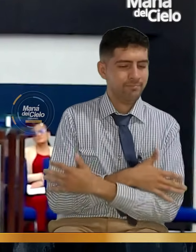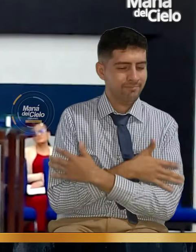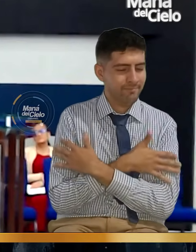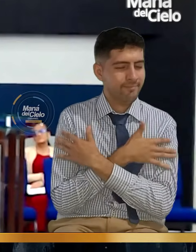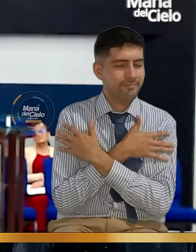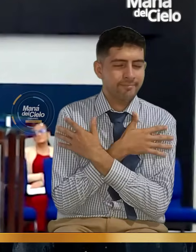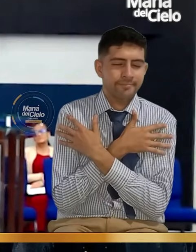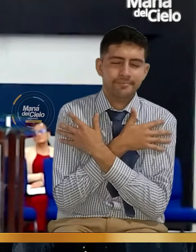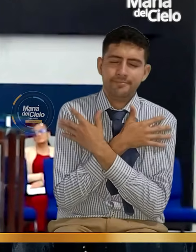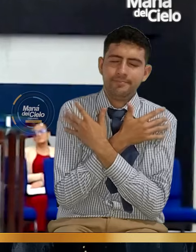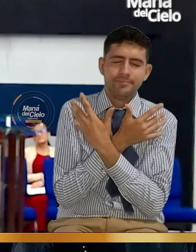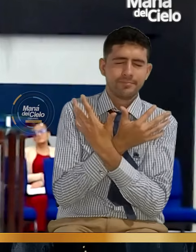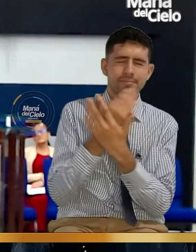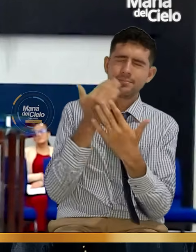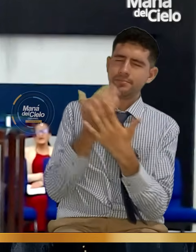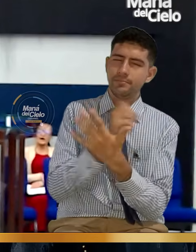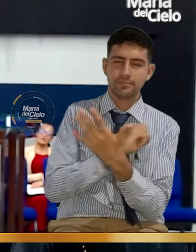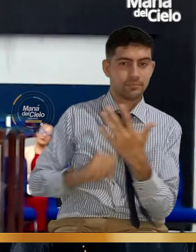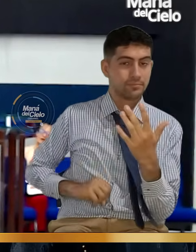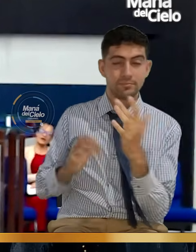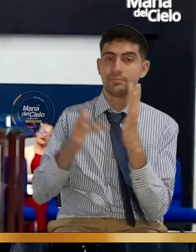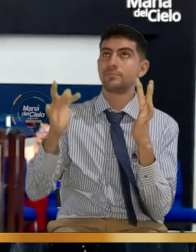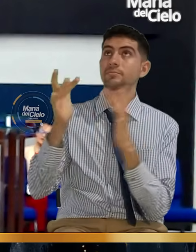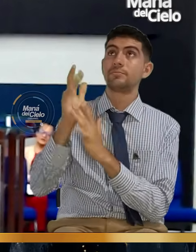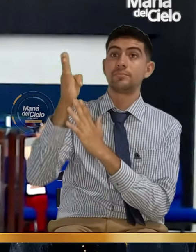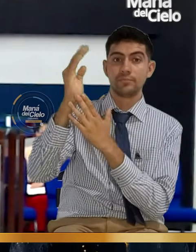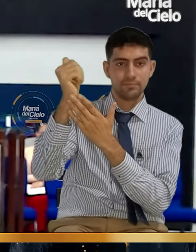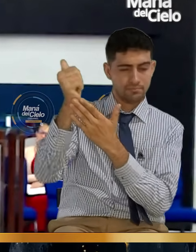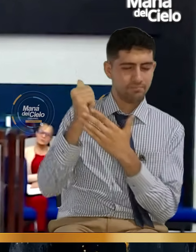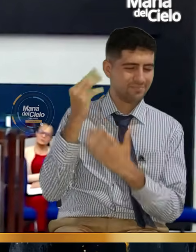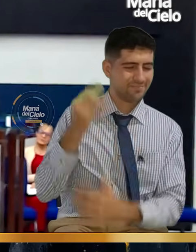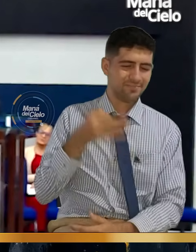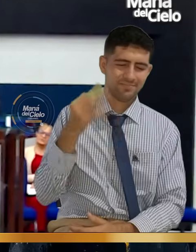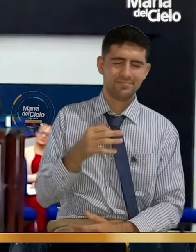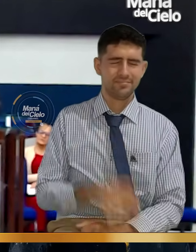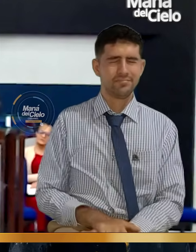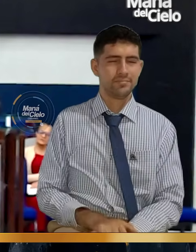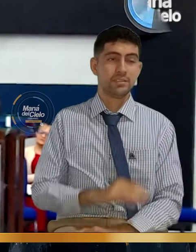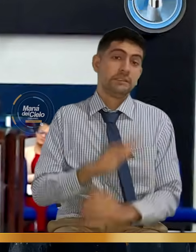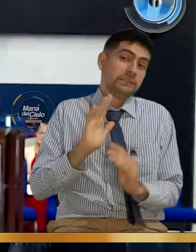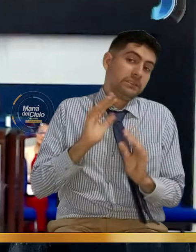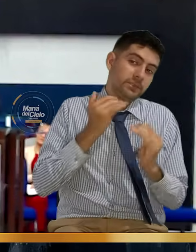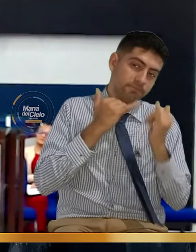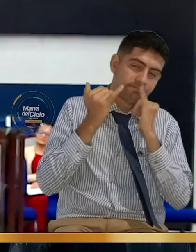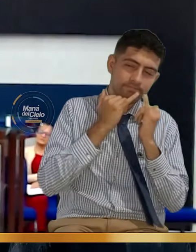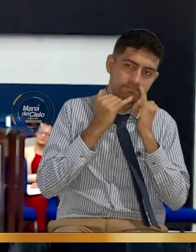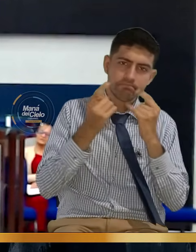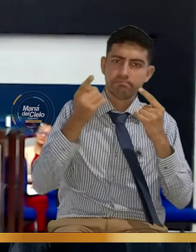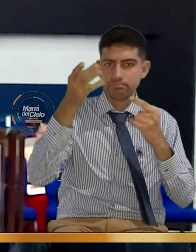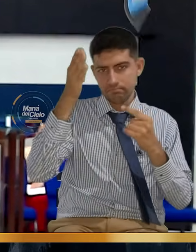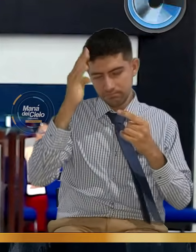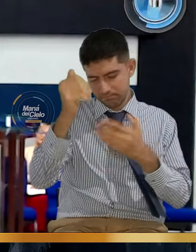va a ayudar. Oye, alguien que lo crea esta noche en el nombre poderoso de Jesús. Dios no desamparó